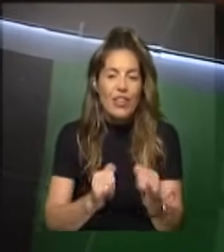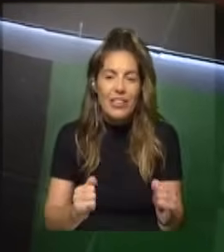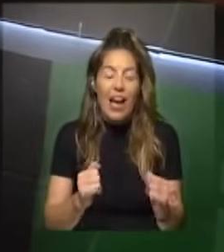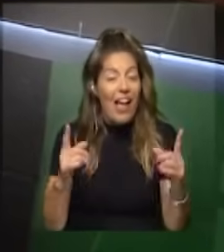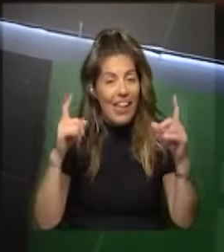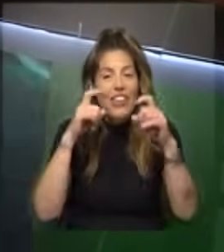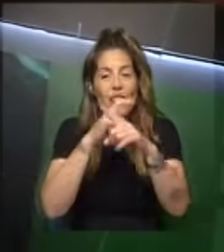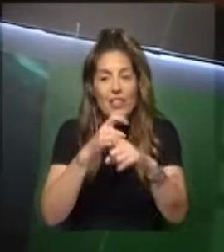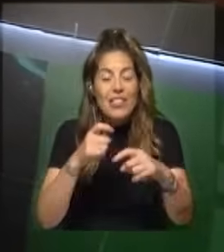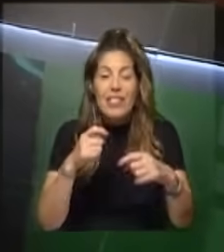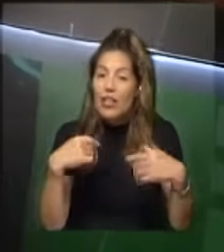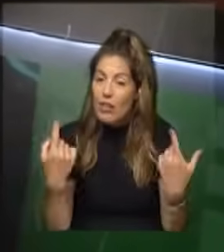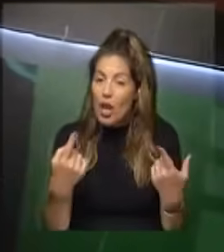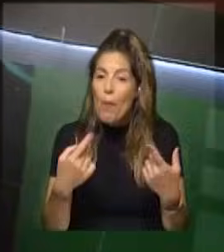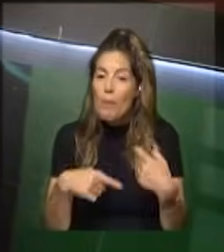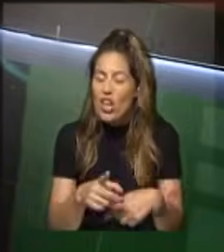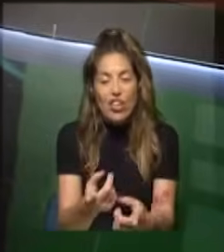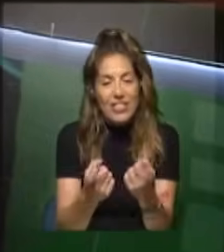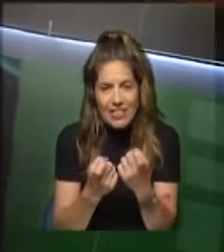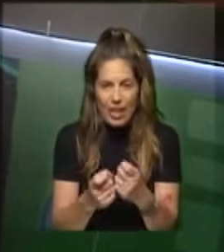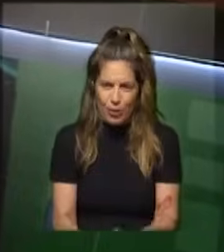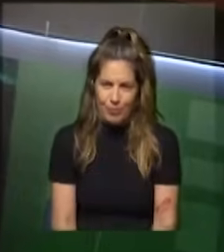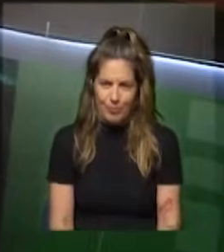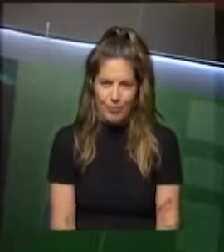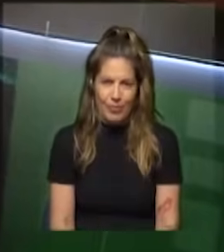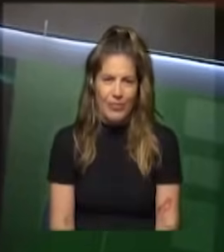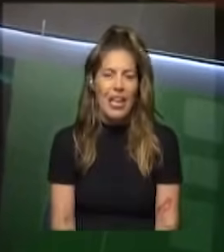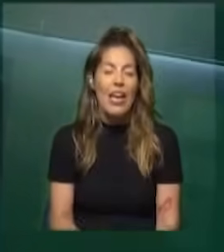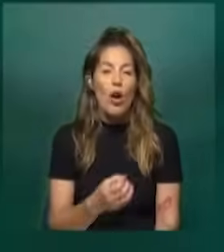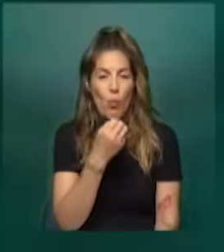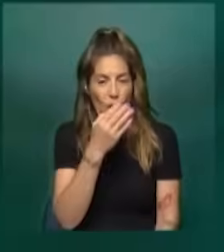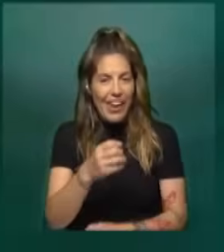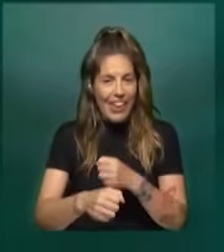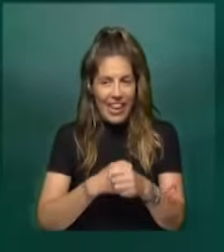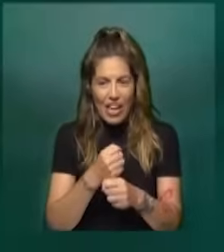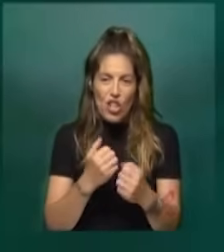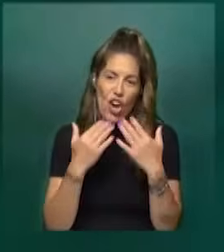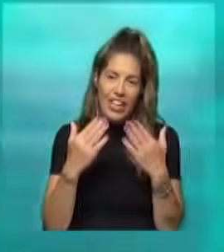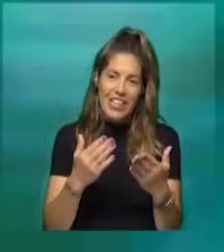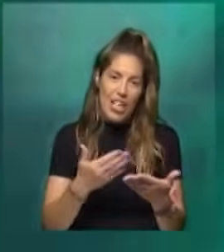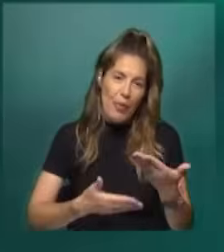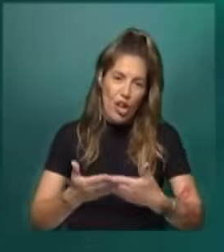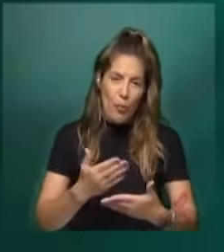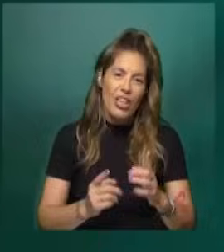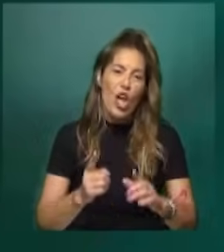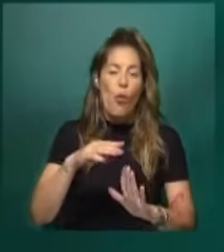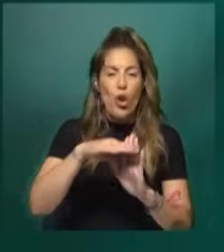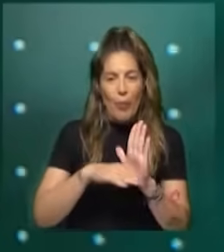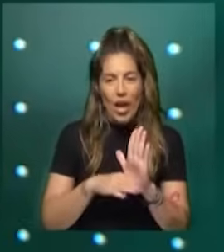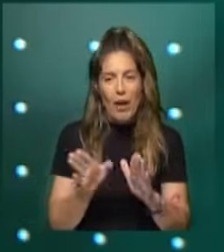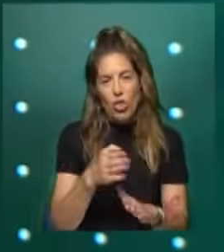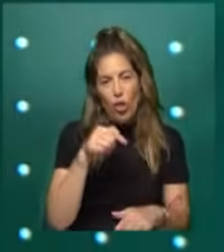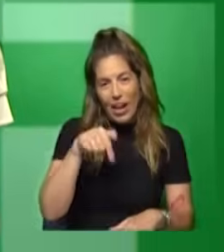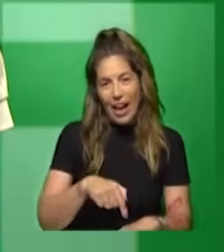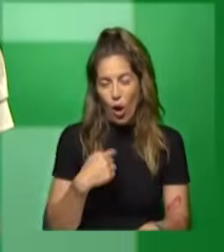escabroso y duro, pero indispensable. Leo Lari, que tengas un buen año y gracias por haber compartido, por lo menos en algunos programas, todo esto aquí